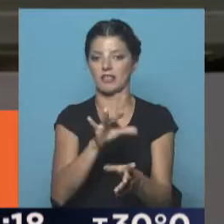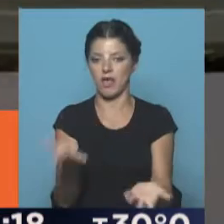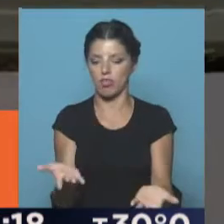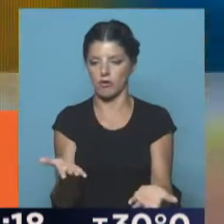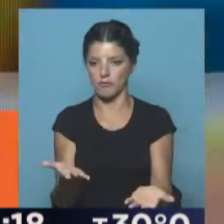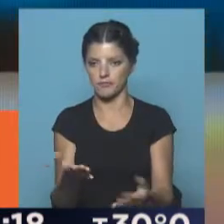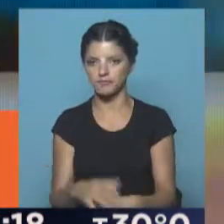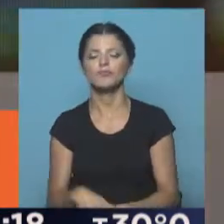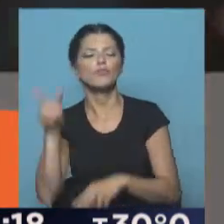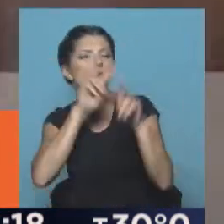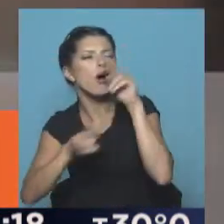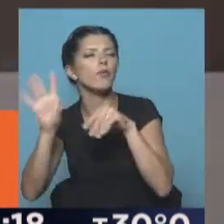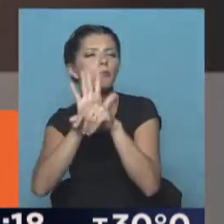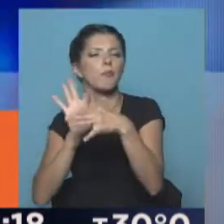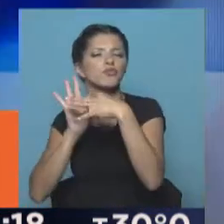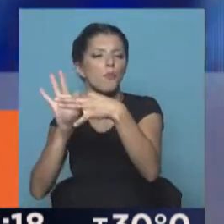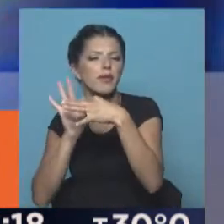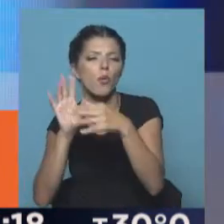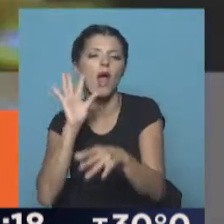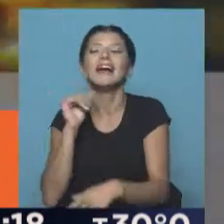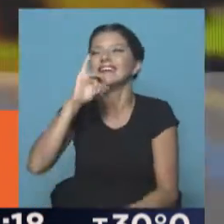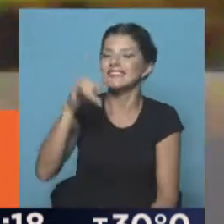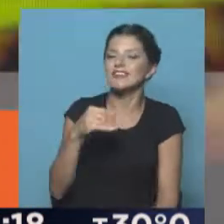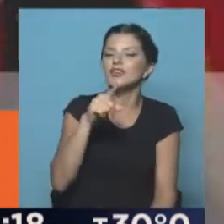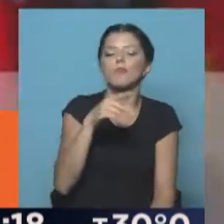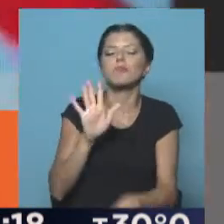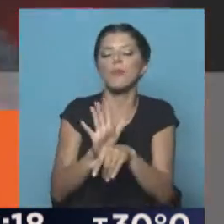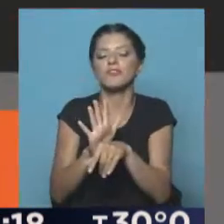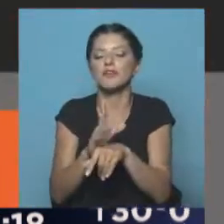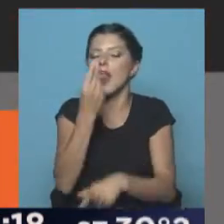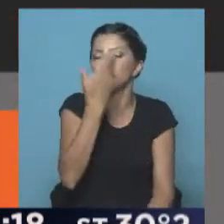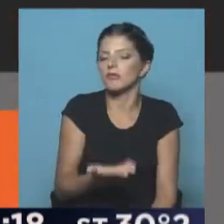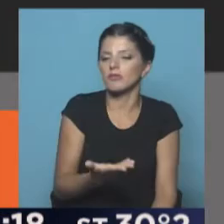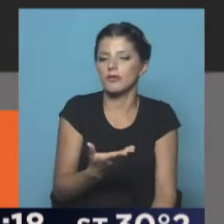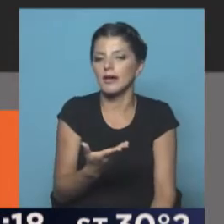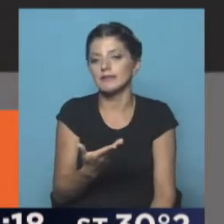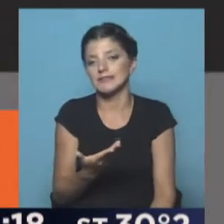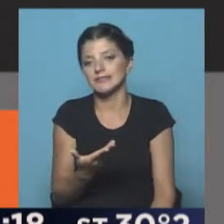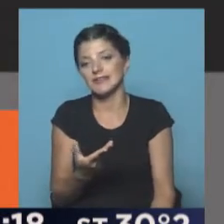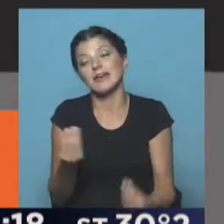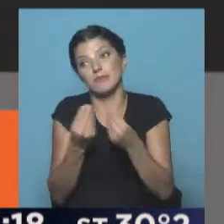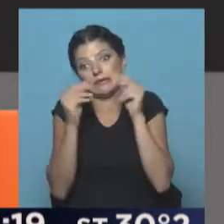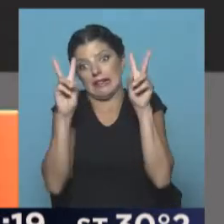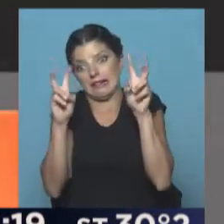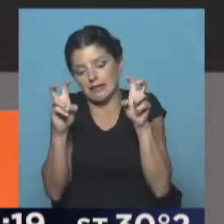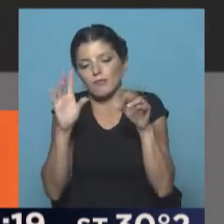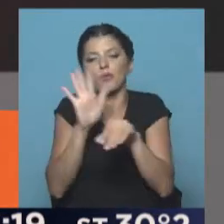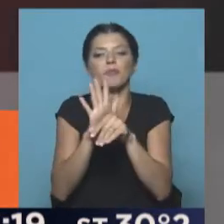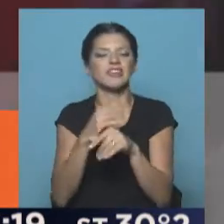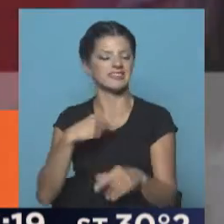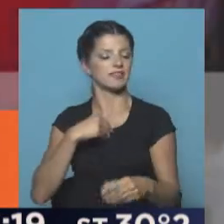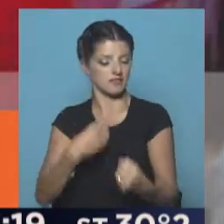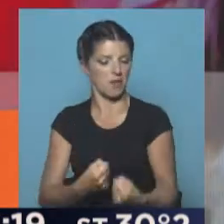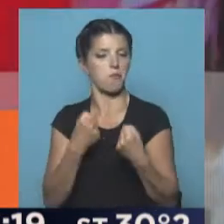una referencia. Un sentido, hay una cuestión, me parece a mí, casi de sentido de entre muchas comillas, de grandeza, digamos, ¿no? La idea de,